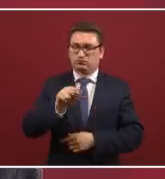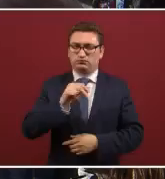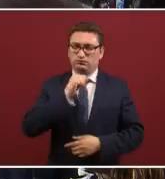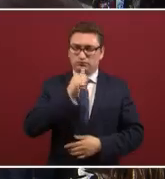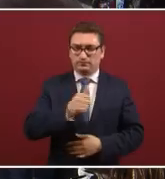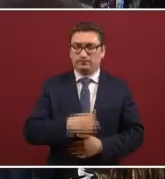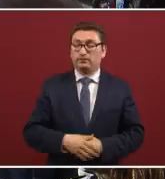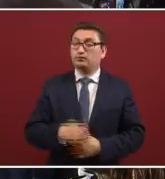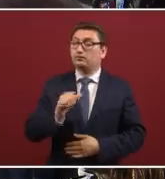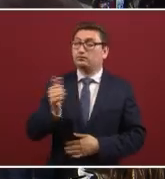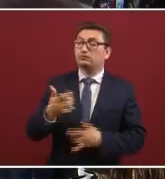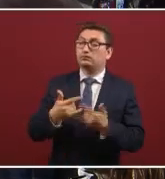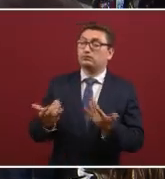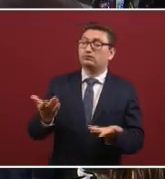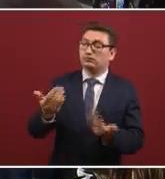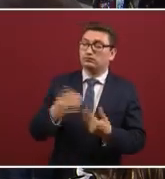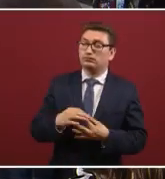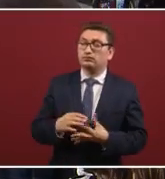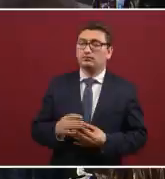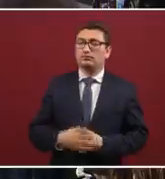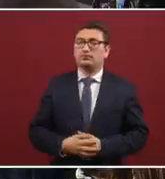puede comentar? Lo mismo,